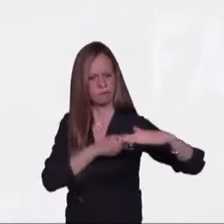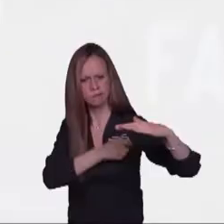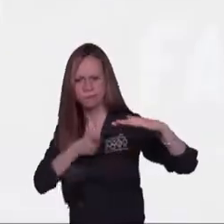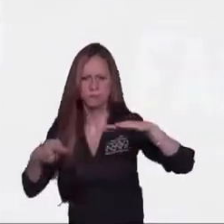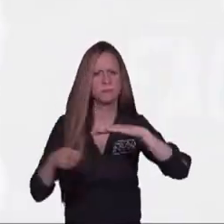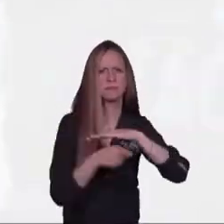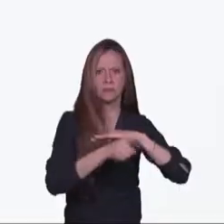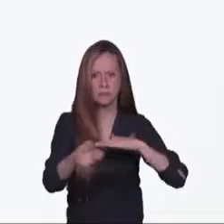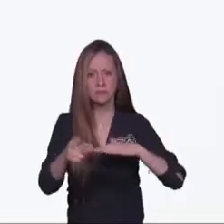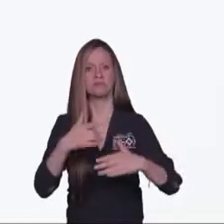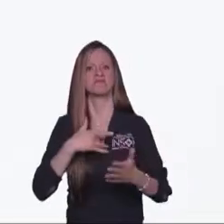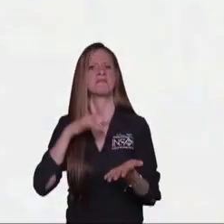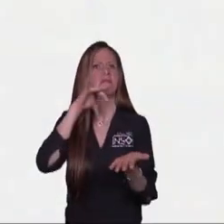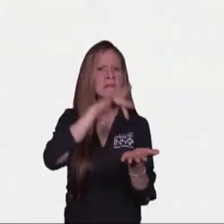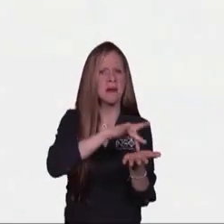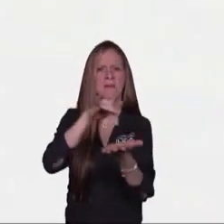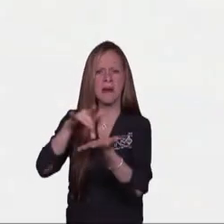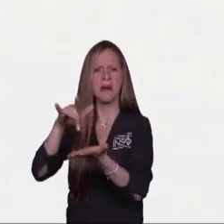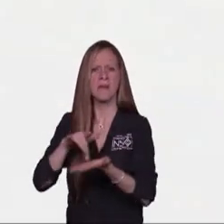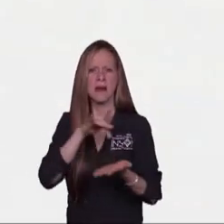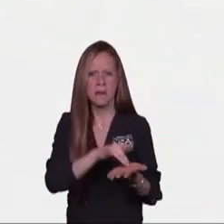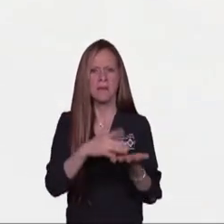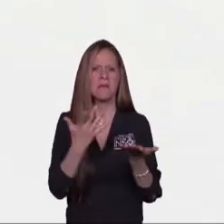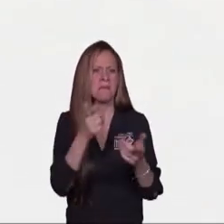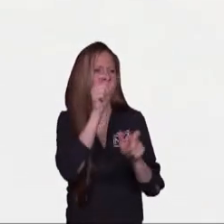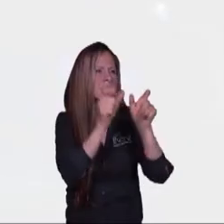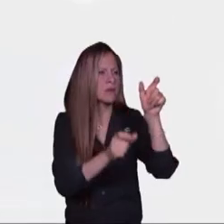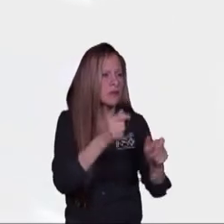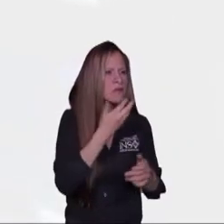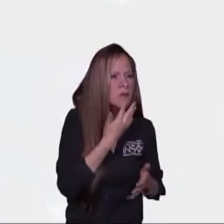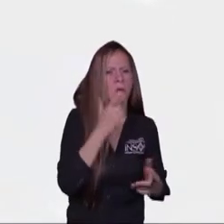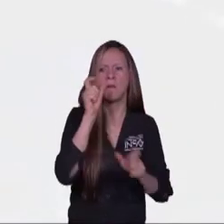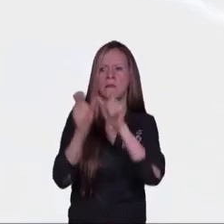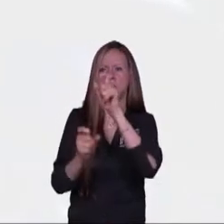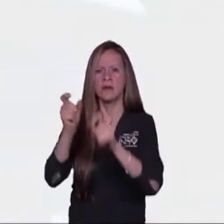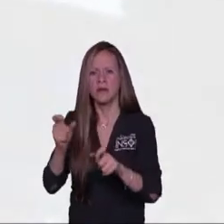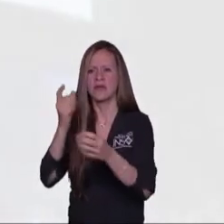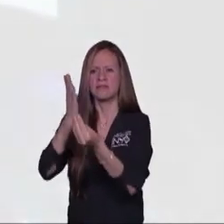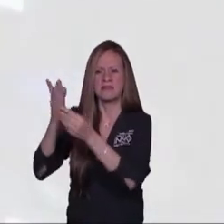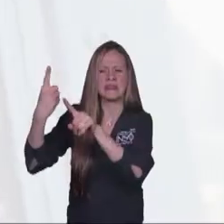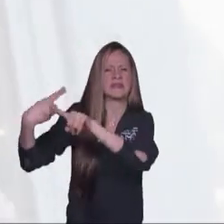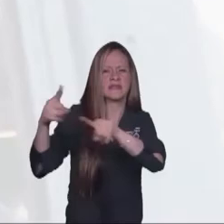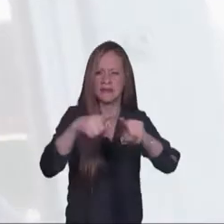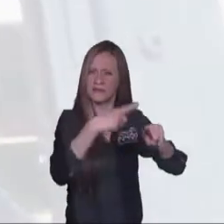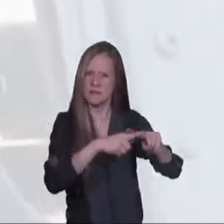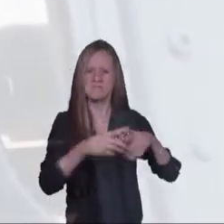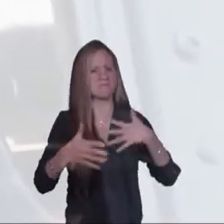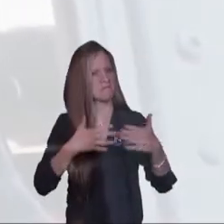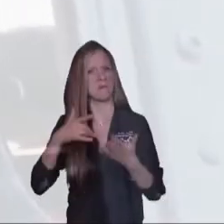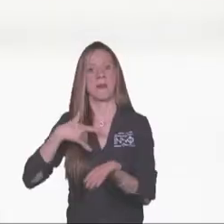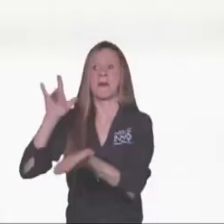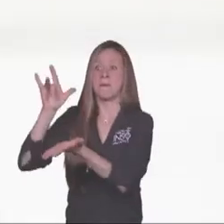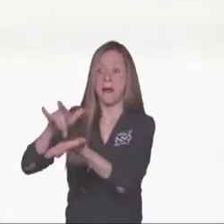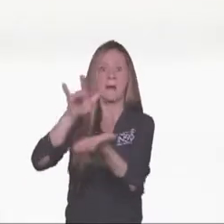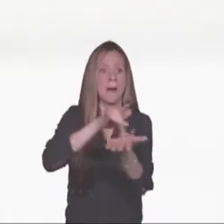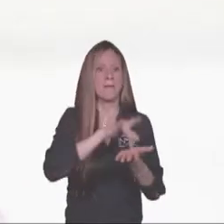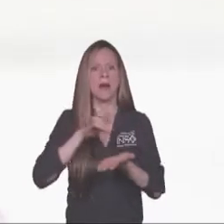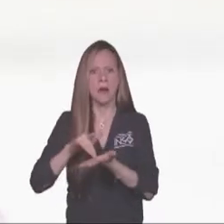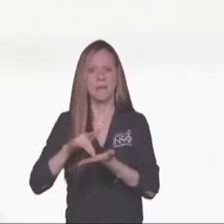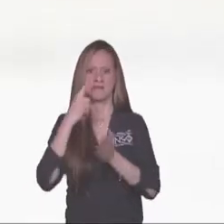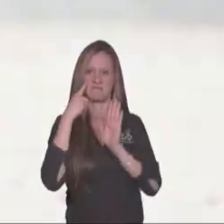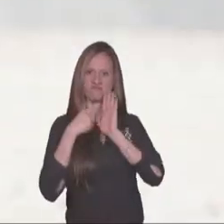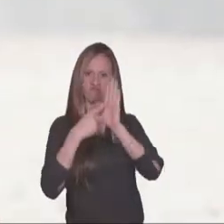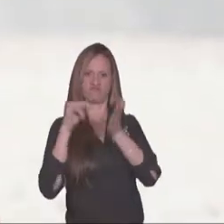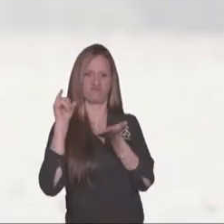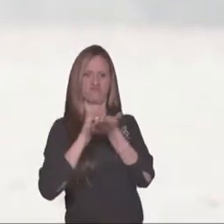mi amigo o mi enemigo, en los momentos de adversidad, arriesgando incluso mi vida, siempre estaré ahí. No me